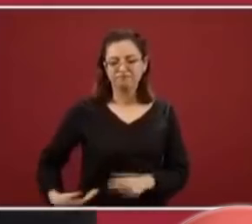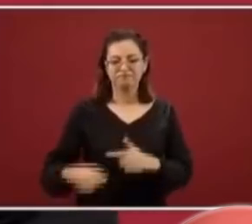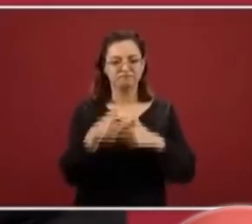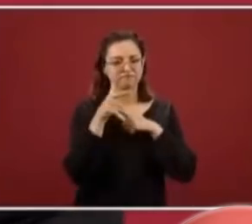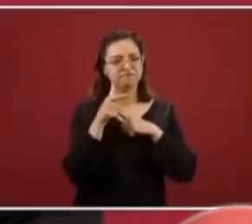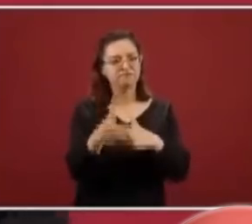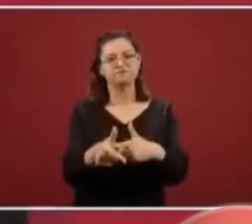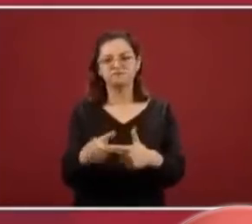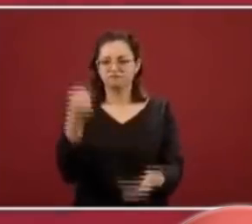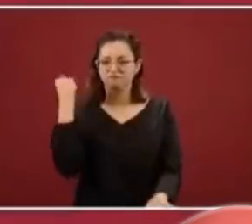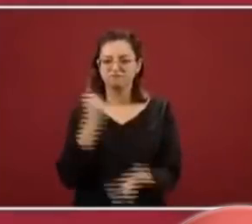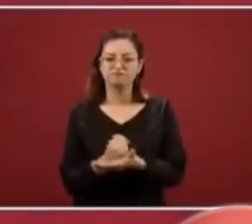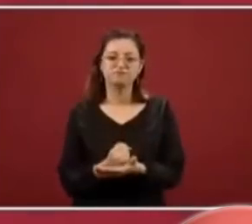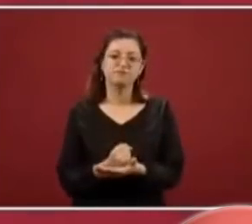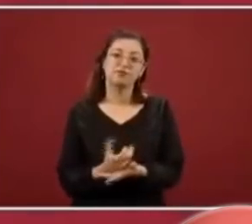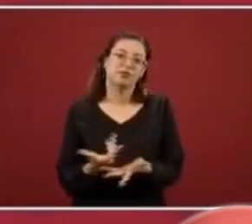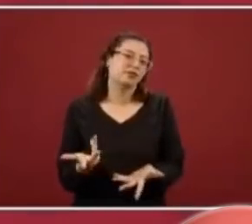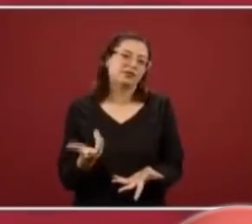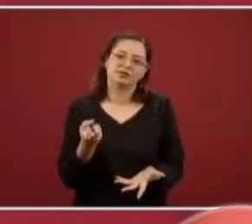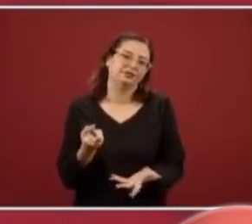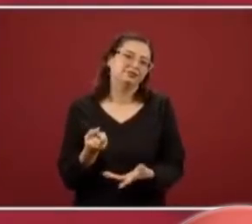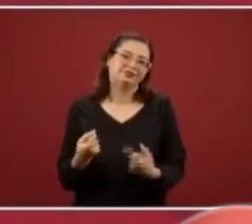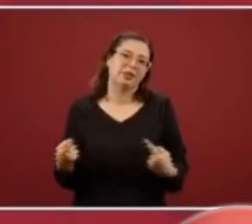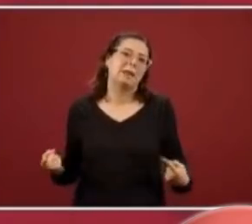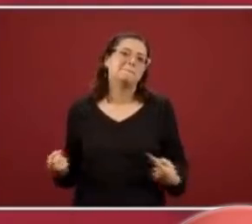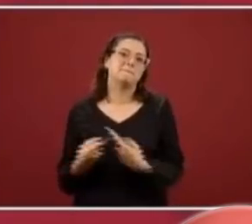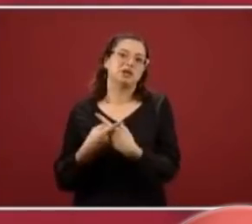lo contrario a la democracia.